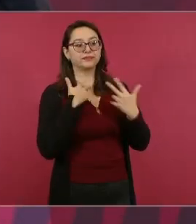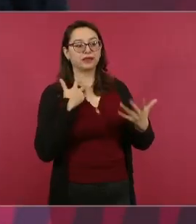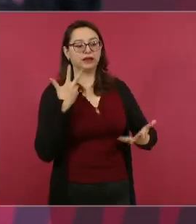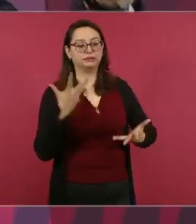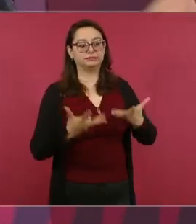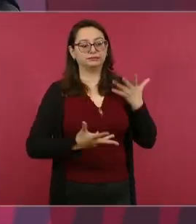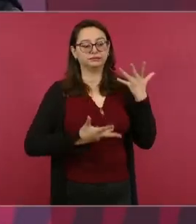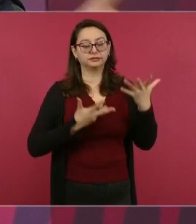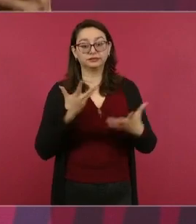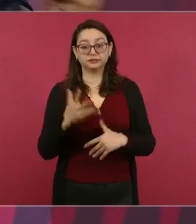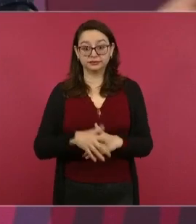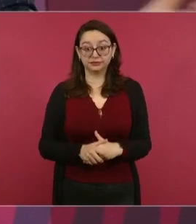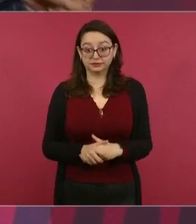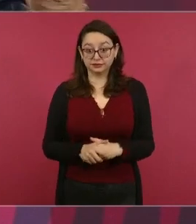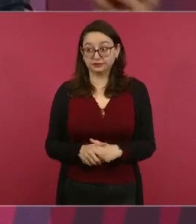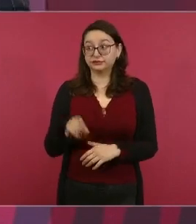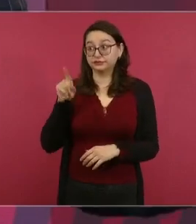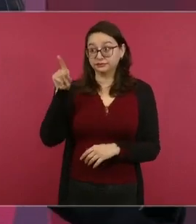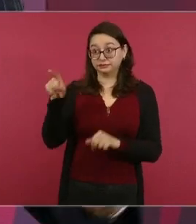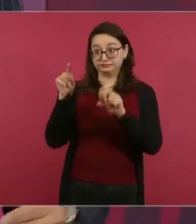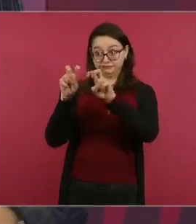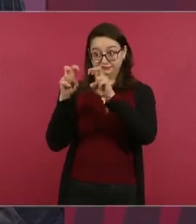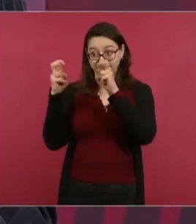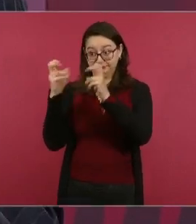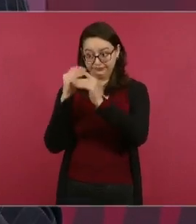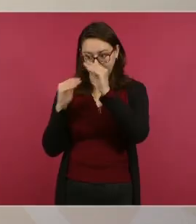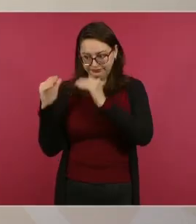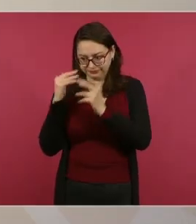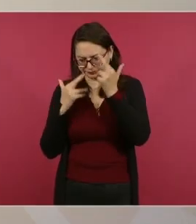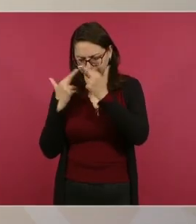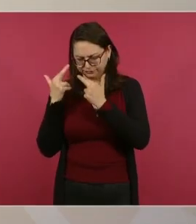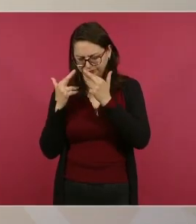no se difundió por los medios,